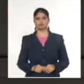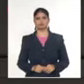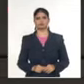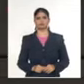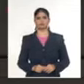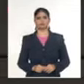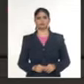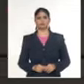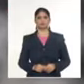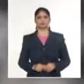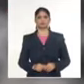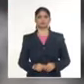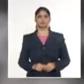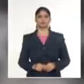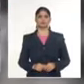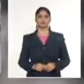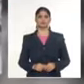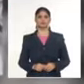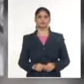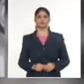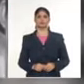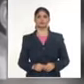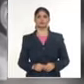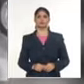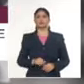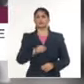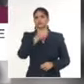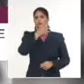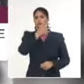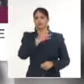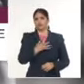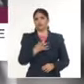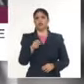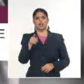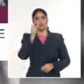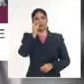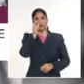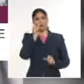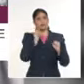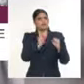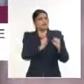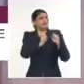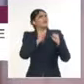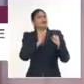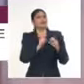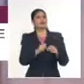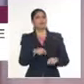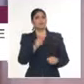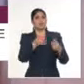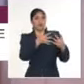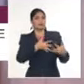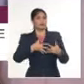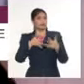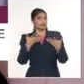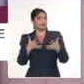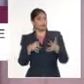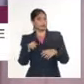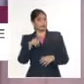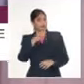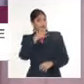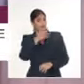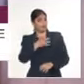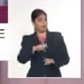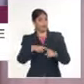cerquita de ti. Fidel es el adversario de los Estados Unidos. Ha tenido que enfrentar a los Estados Unidos. Es la